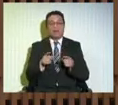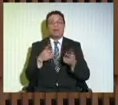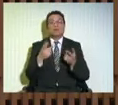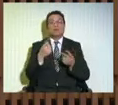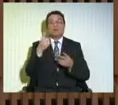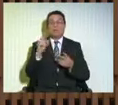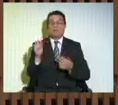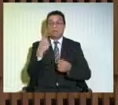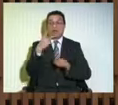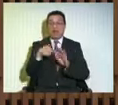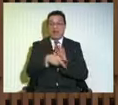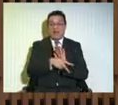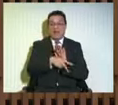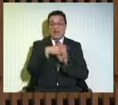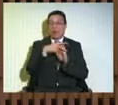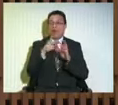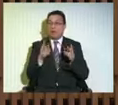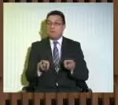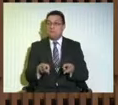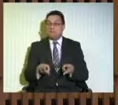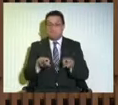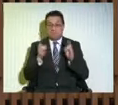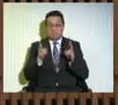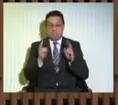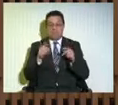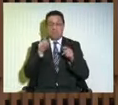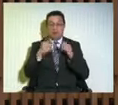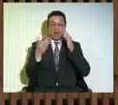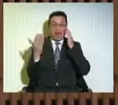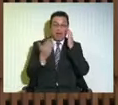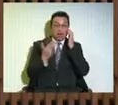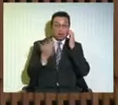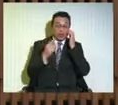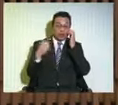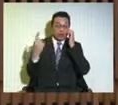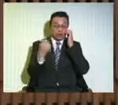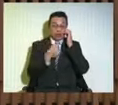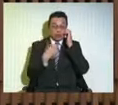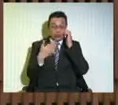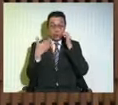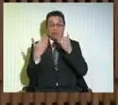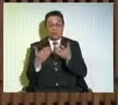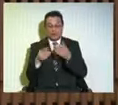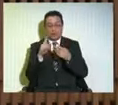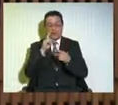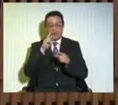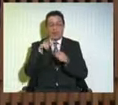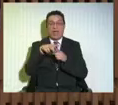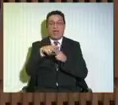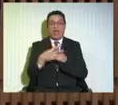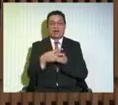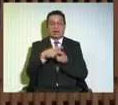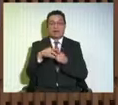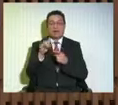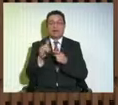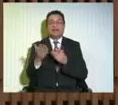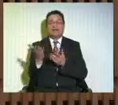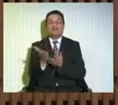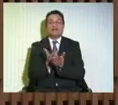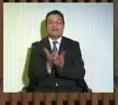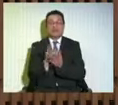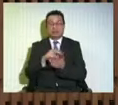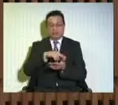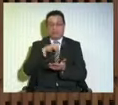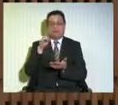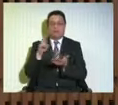un primer nivel que permita que los estudiantes que nosotros estemos entregando tengan herramientas y servicios que